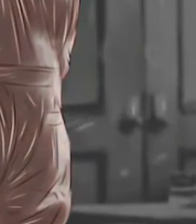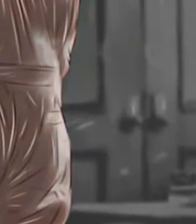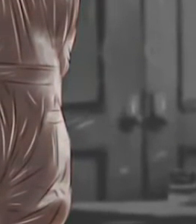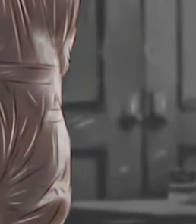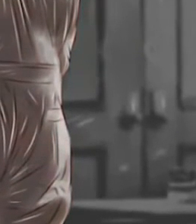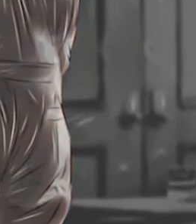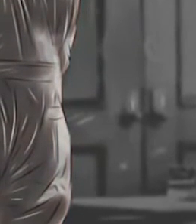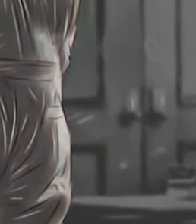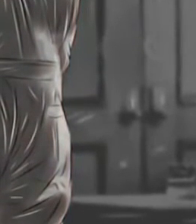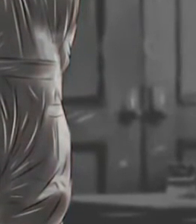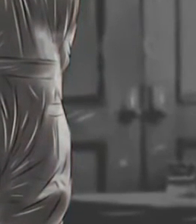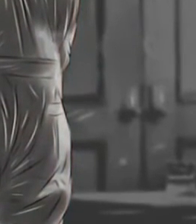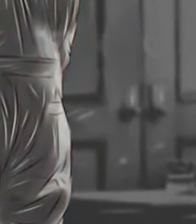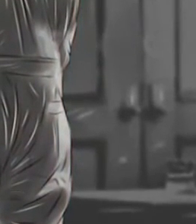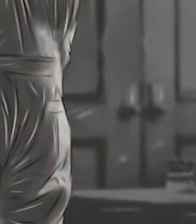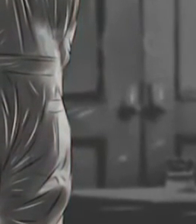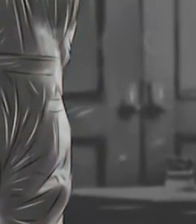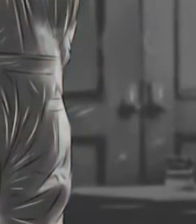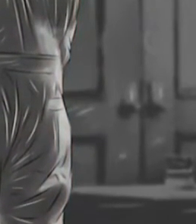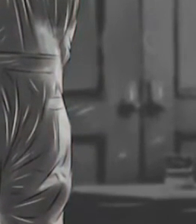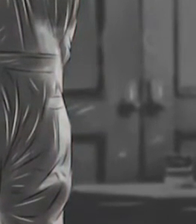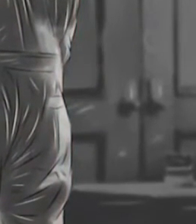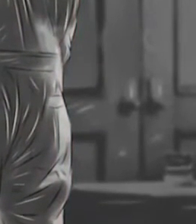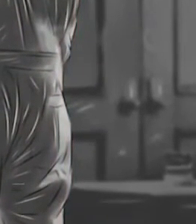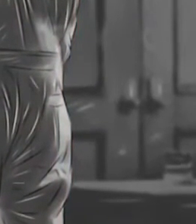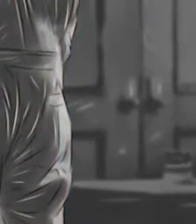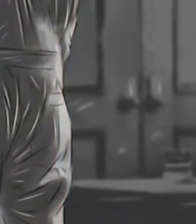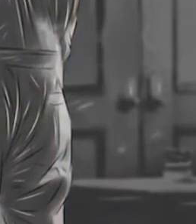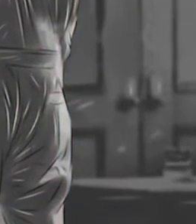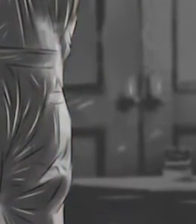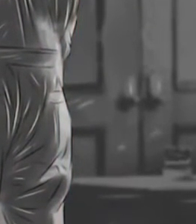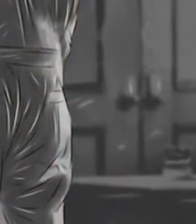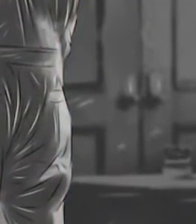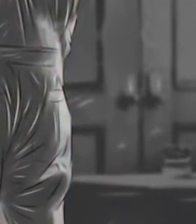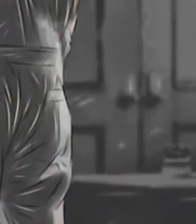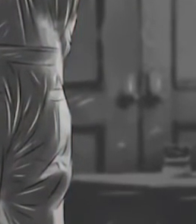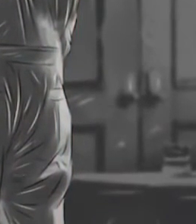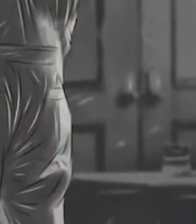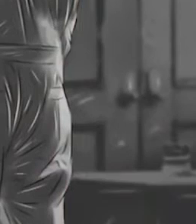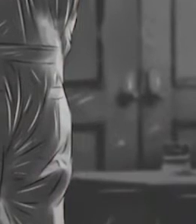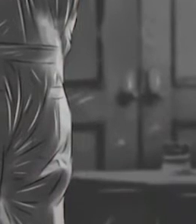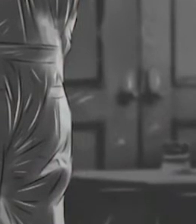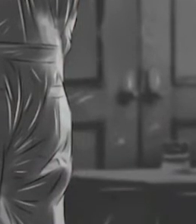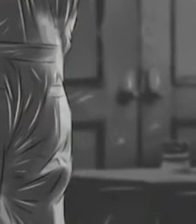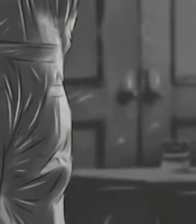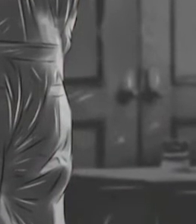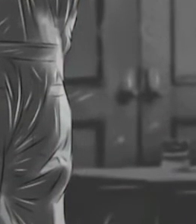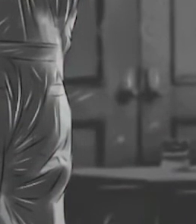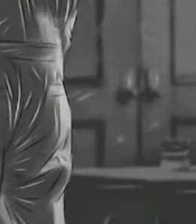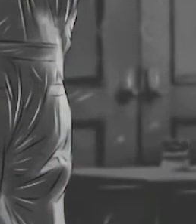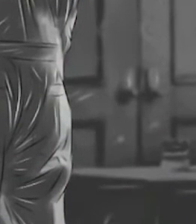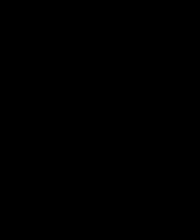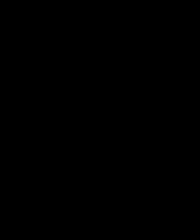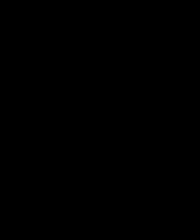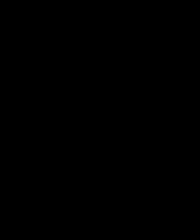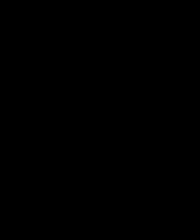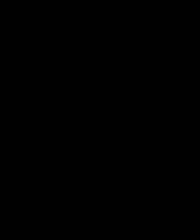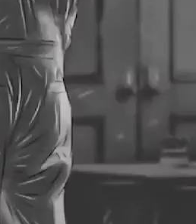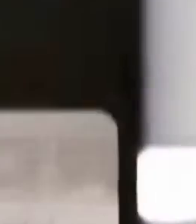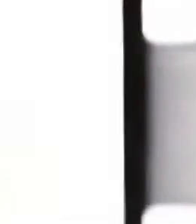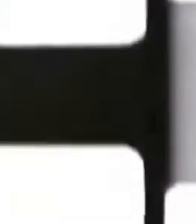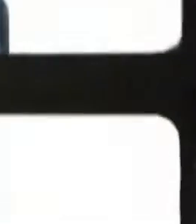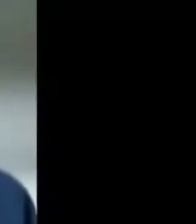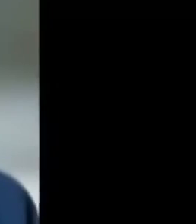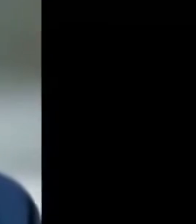Beitia por no haber mencionado a García Luna antes de 2019 e insinuó que lo único que buscaba con sus declaraciones es reducir su